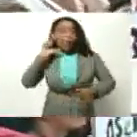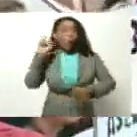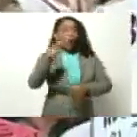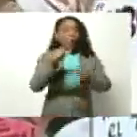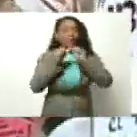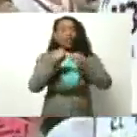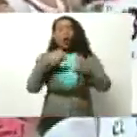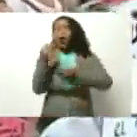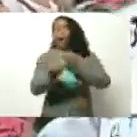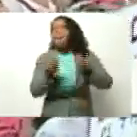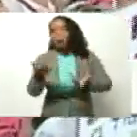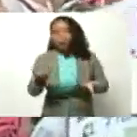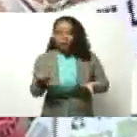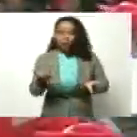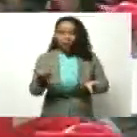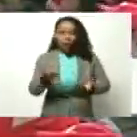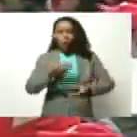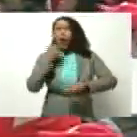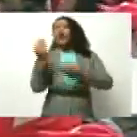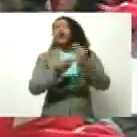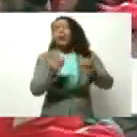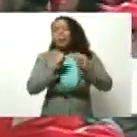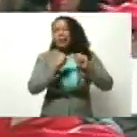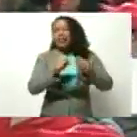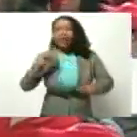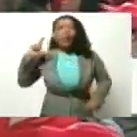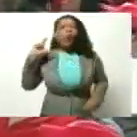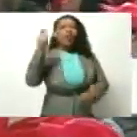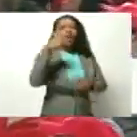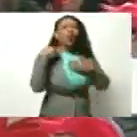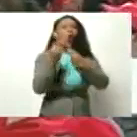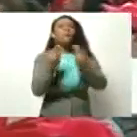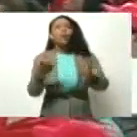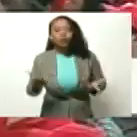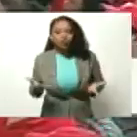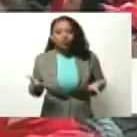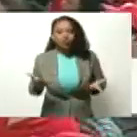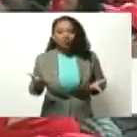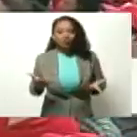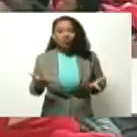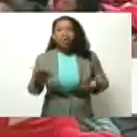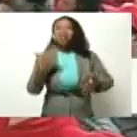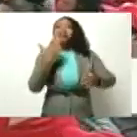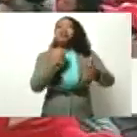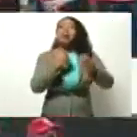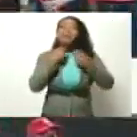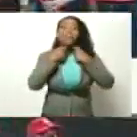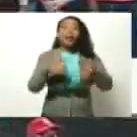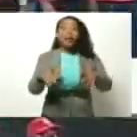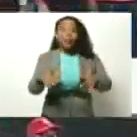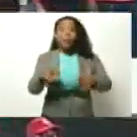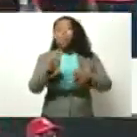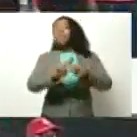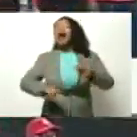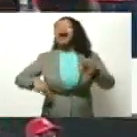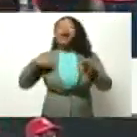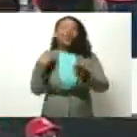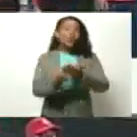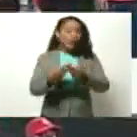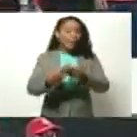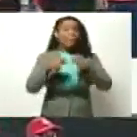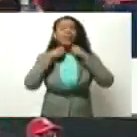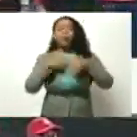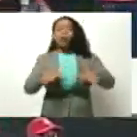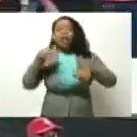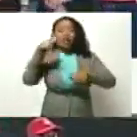ha mantenido como Cómo se ha mantenido guárico y no vamos a perder más nunca Ni más nunca perderemos